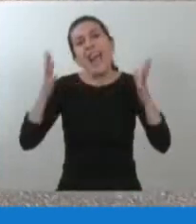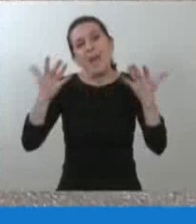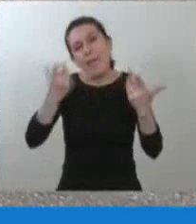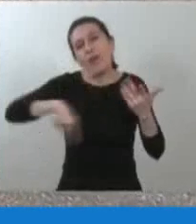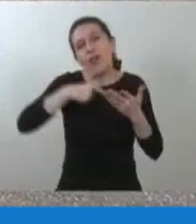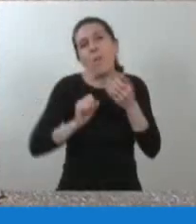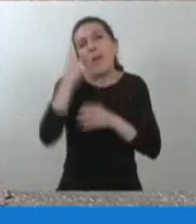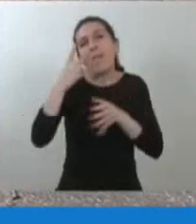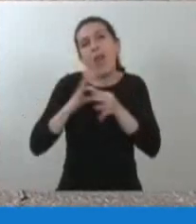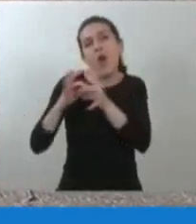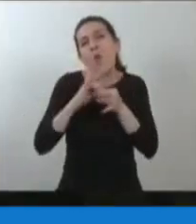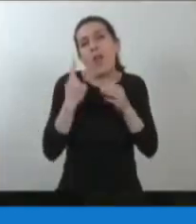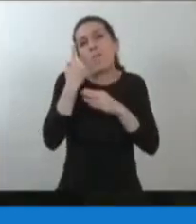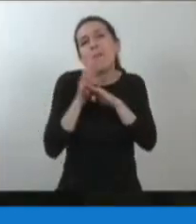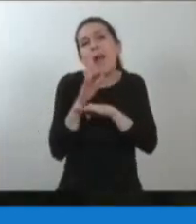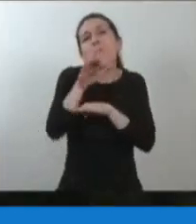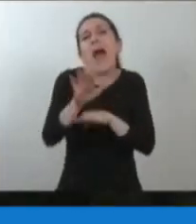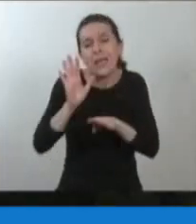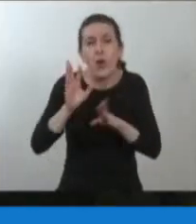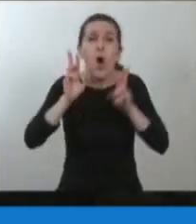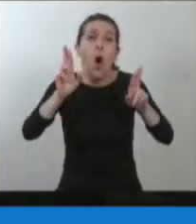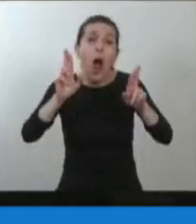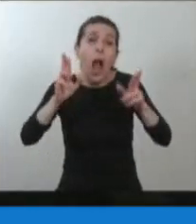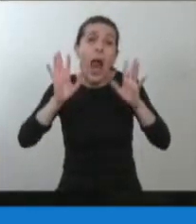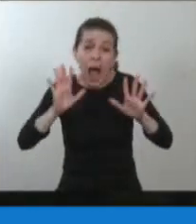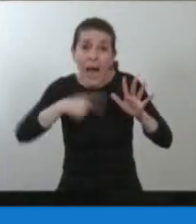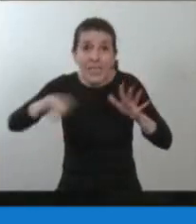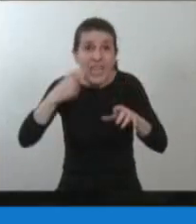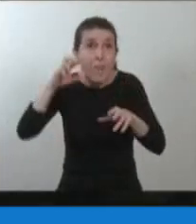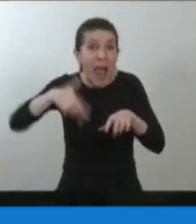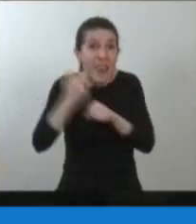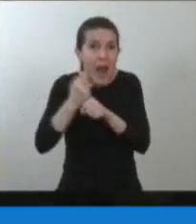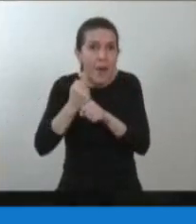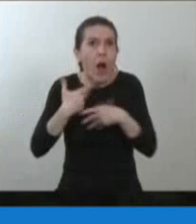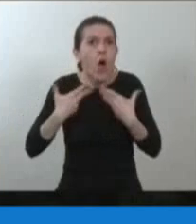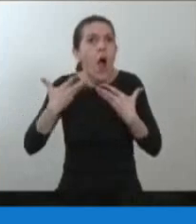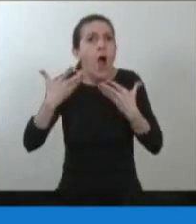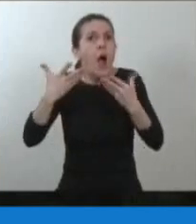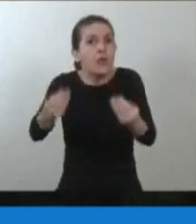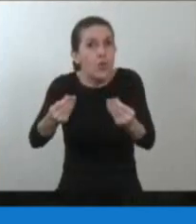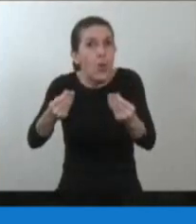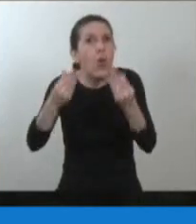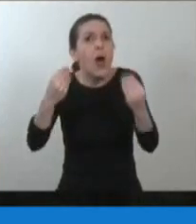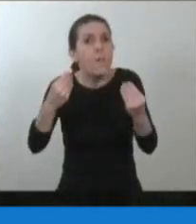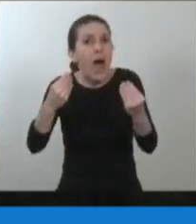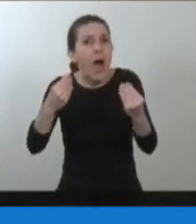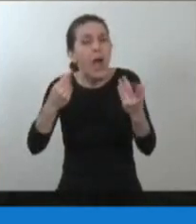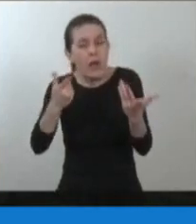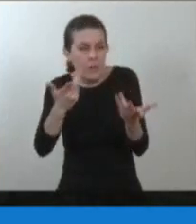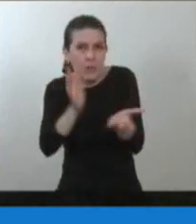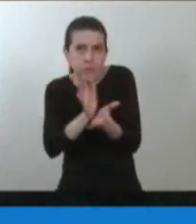espero con esto poder ayudar a calmar la pena